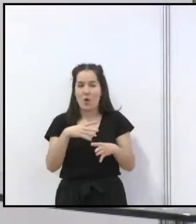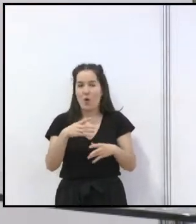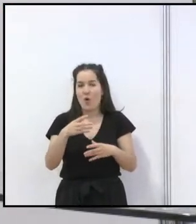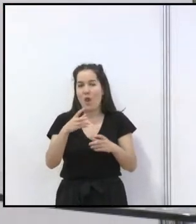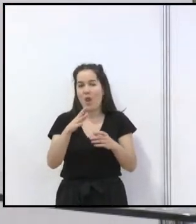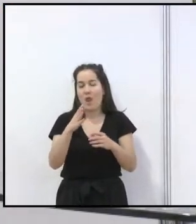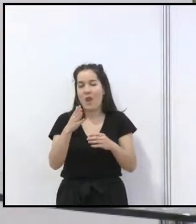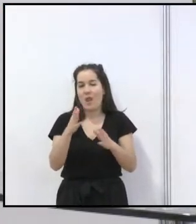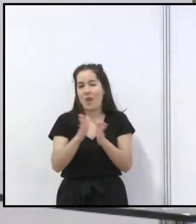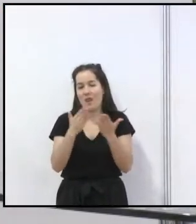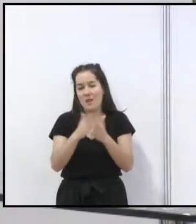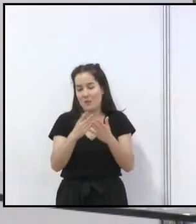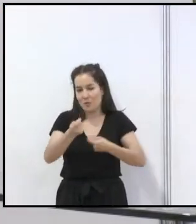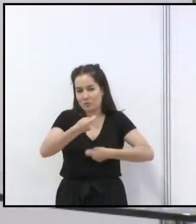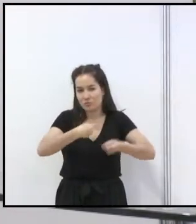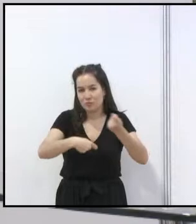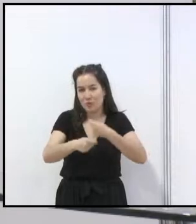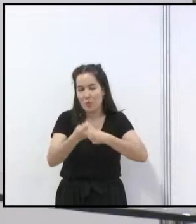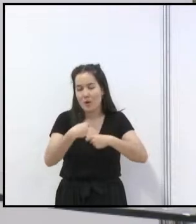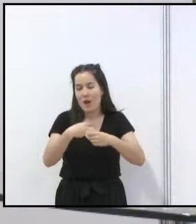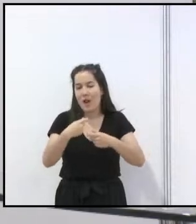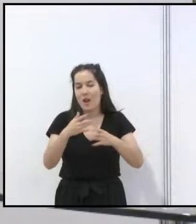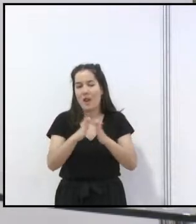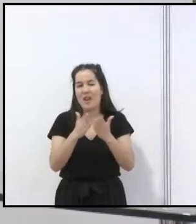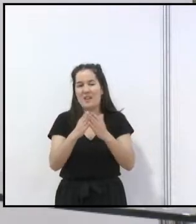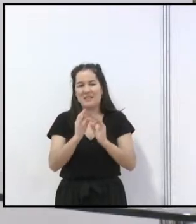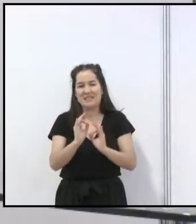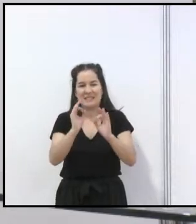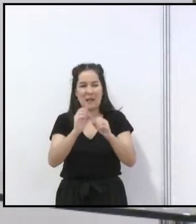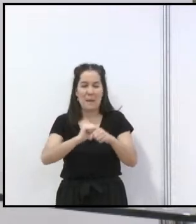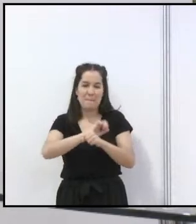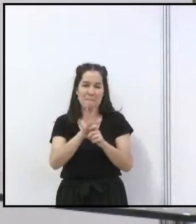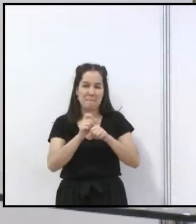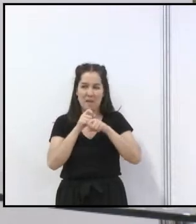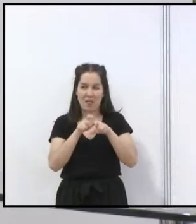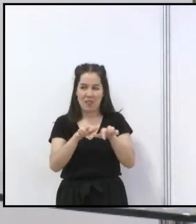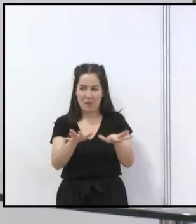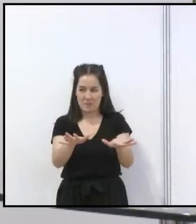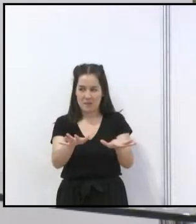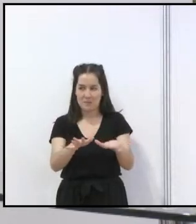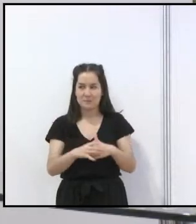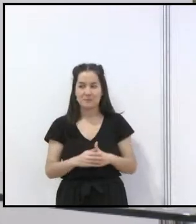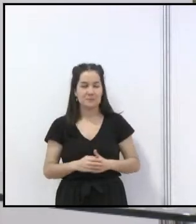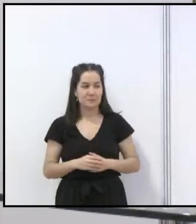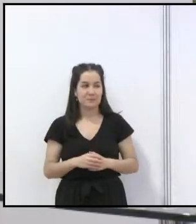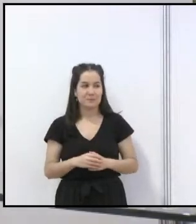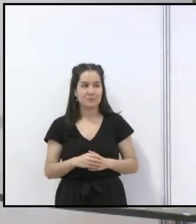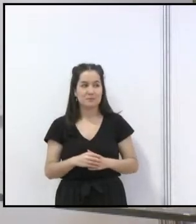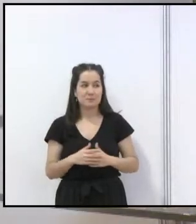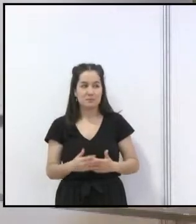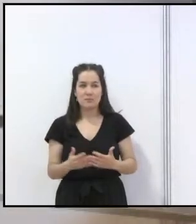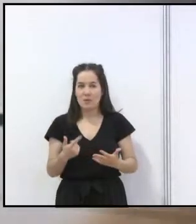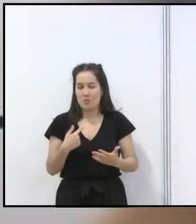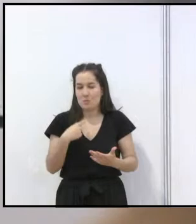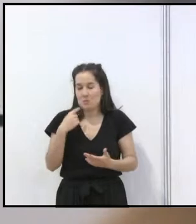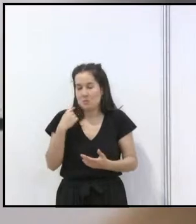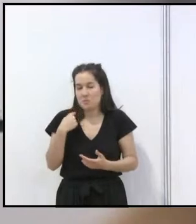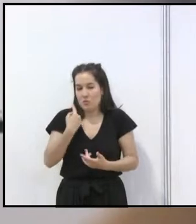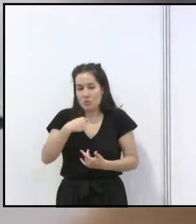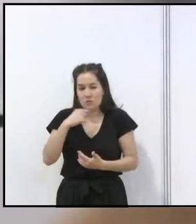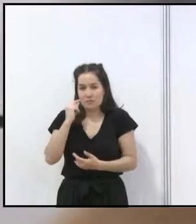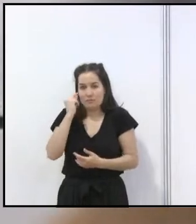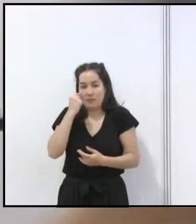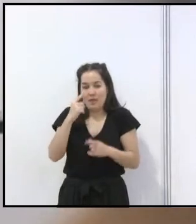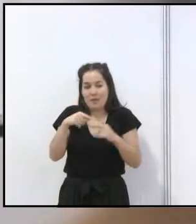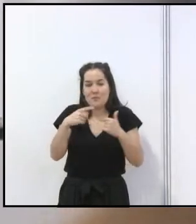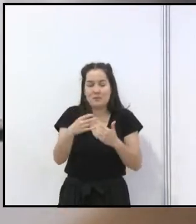pandemia. Entonces, no sabía lo que nos esperaba después, ¿no? Pero como es un libro que